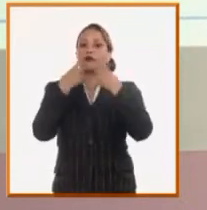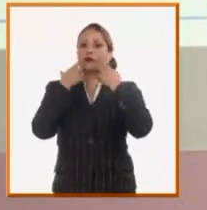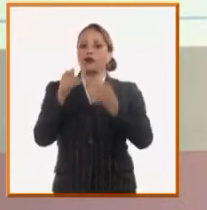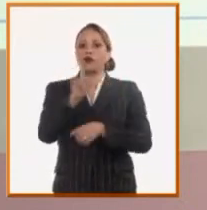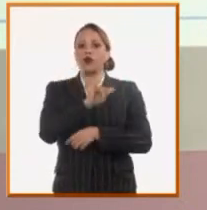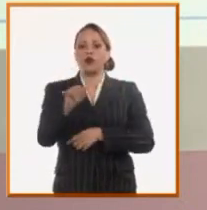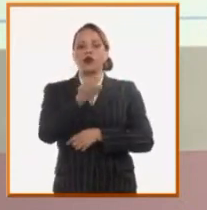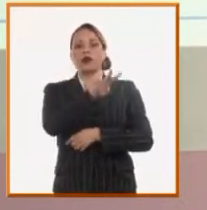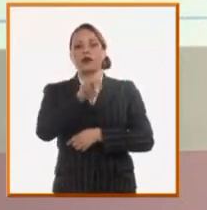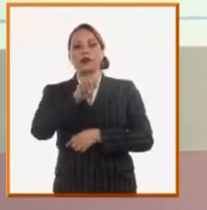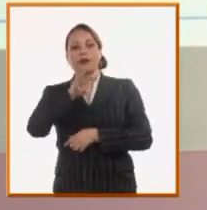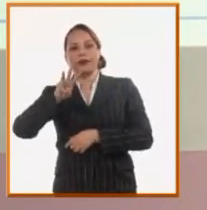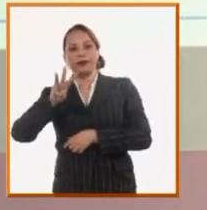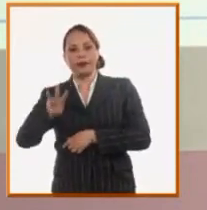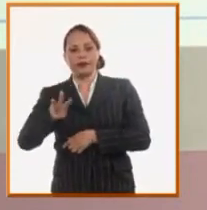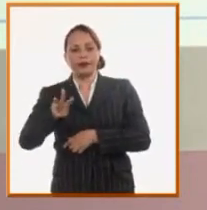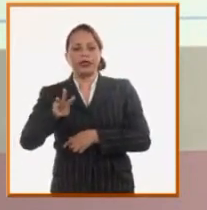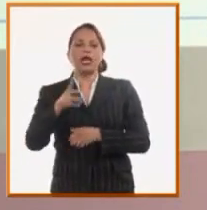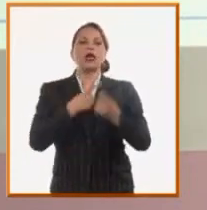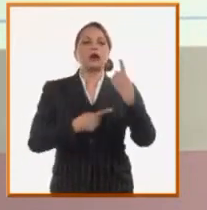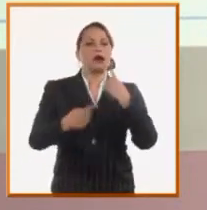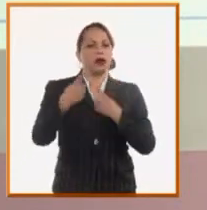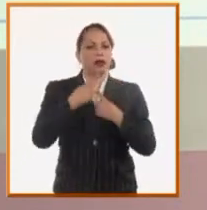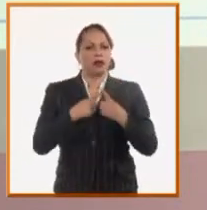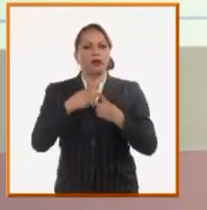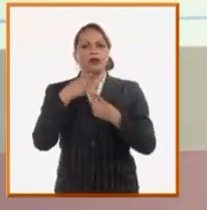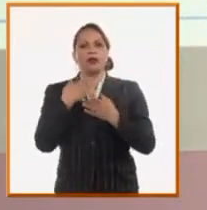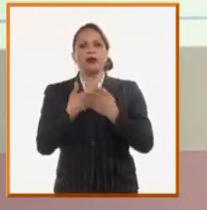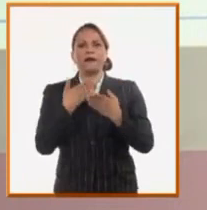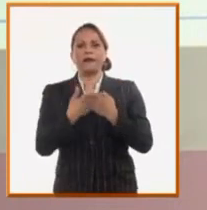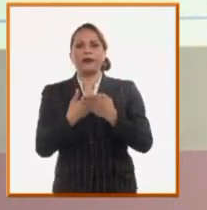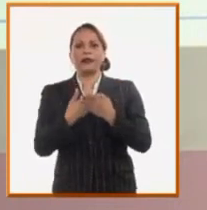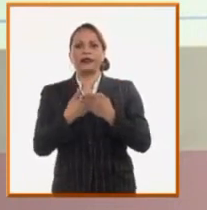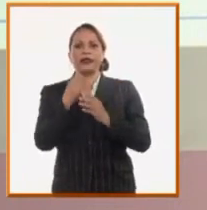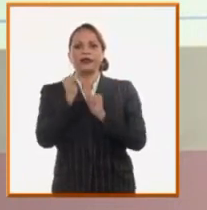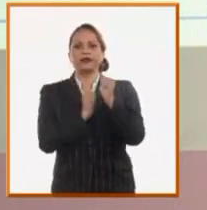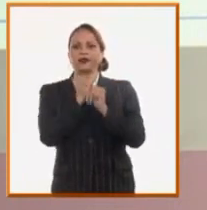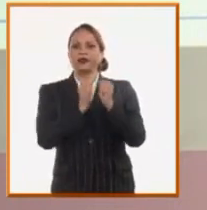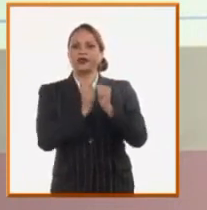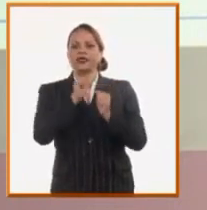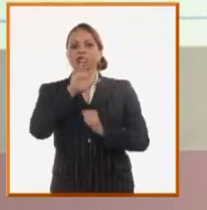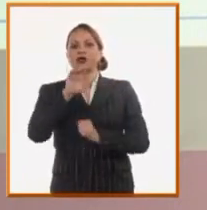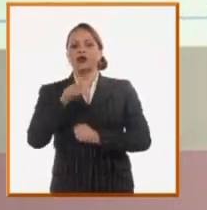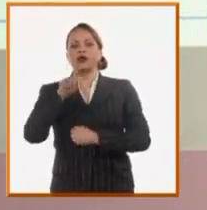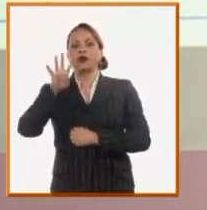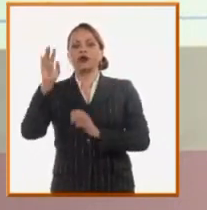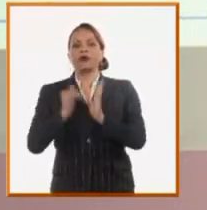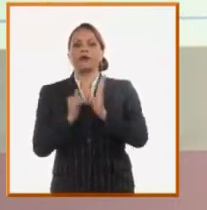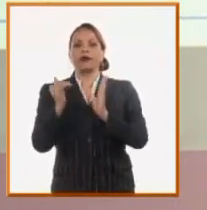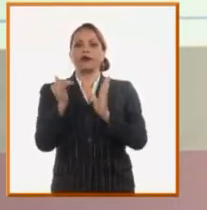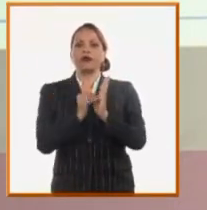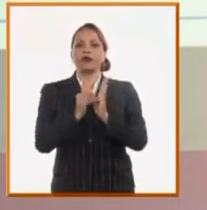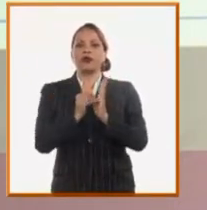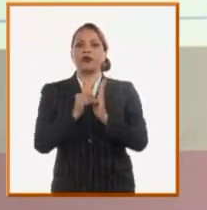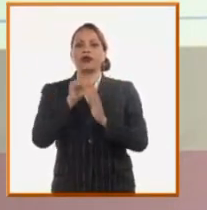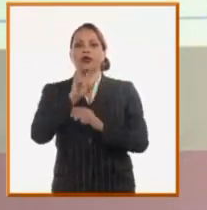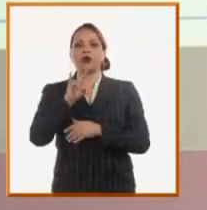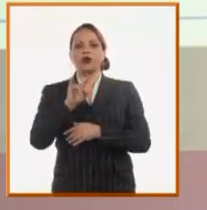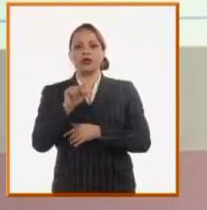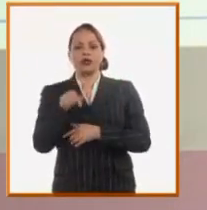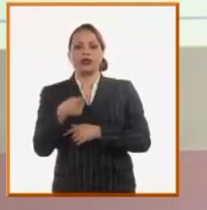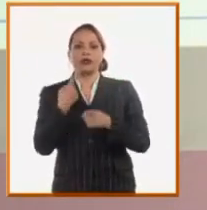2023. Algunas de ellas son la planta de inyectable con un potencial productivo de 5,4 millones de unidades y la